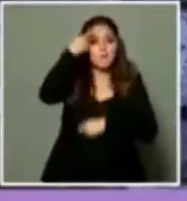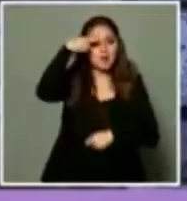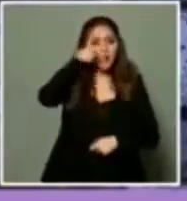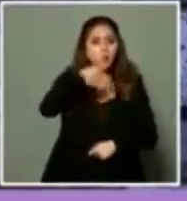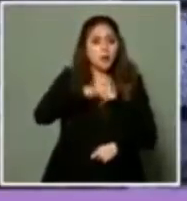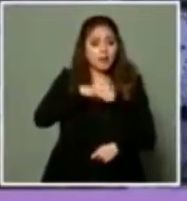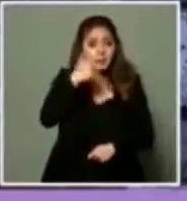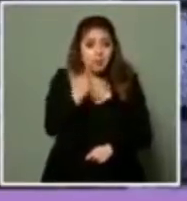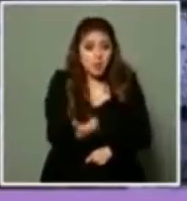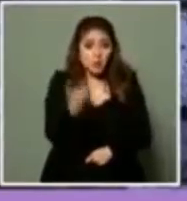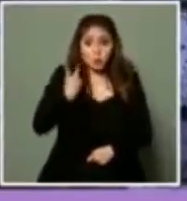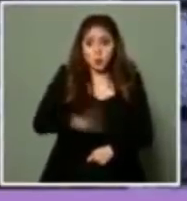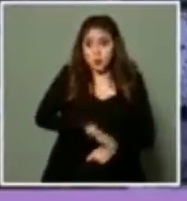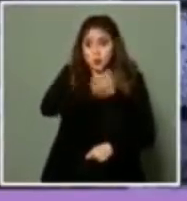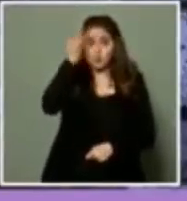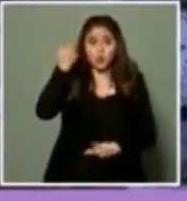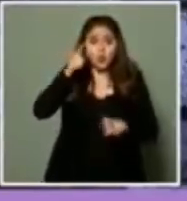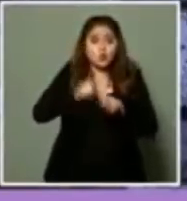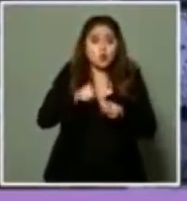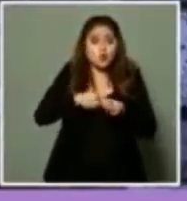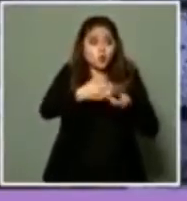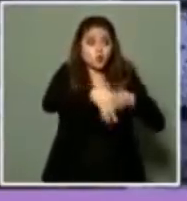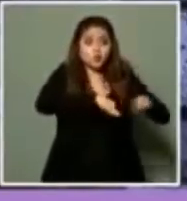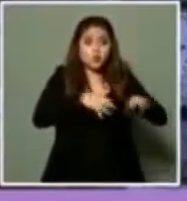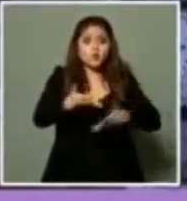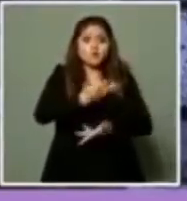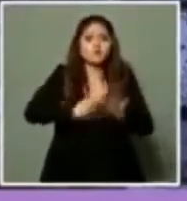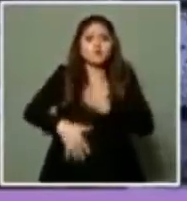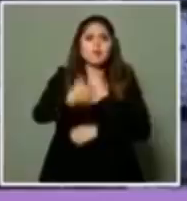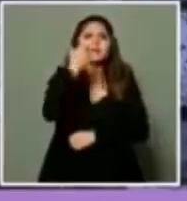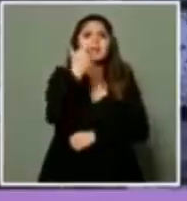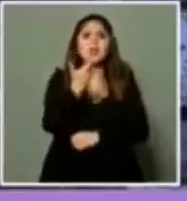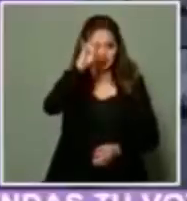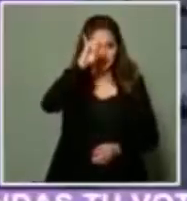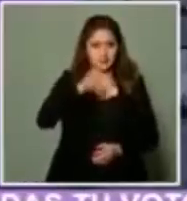sé si no has tenido puestos, ¿de dónde sacas dinero para campañas?